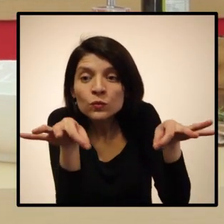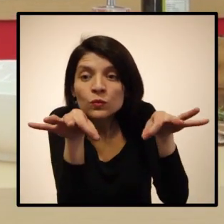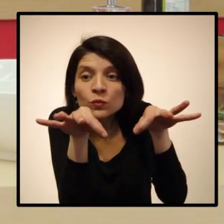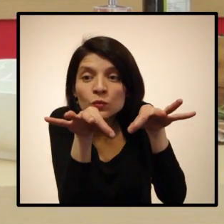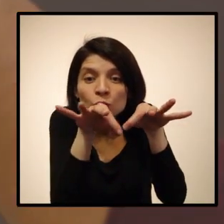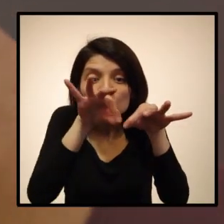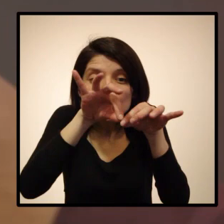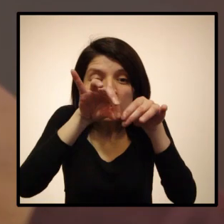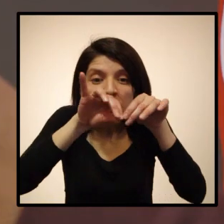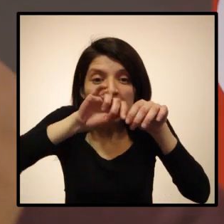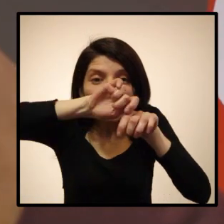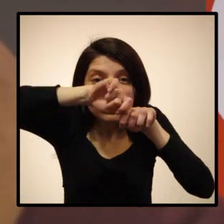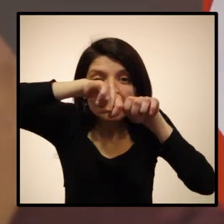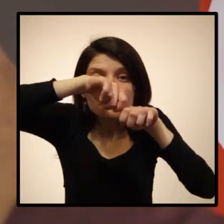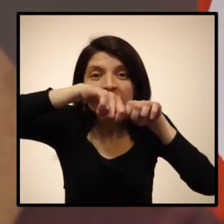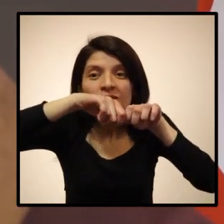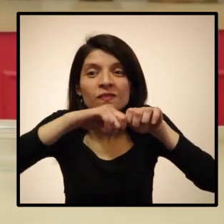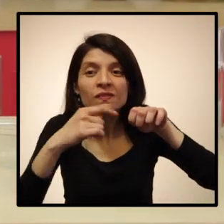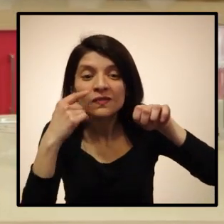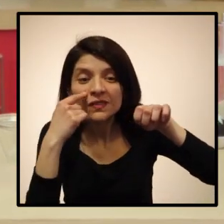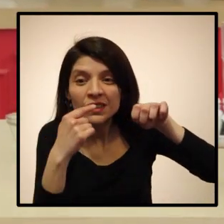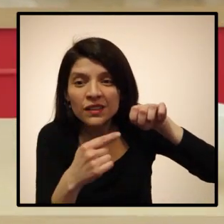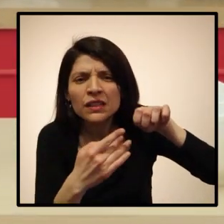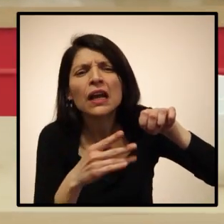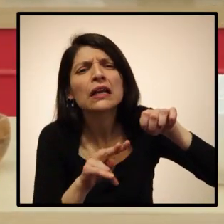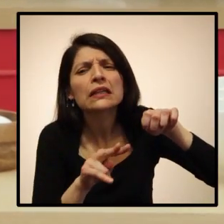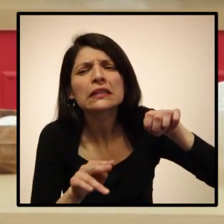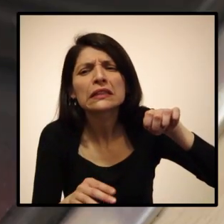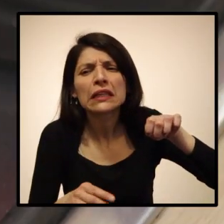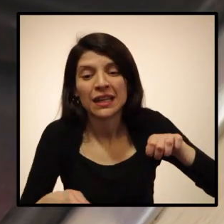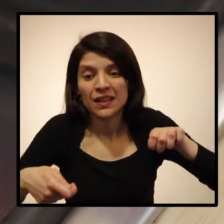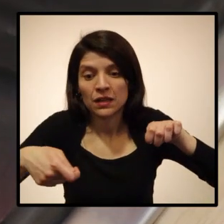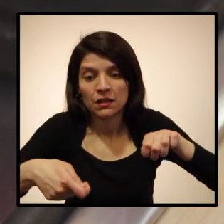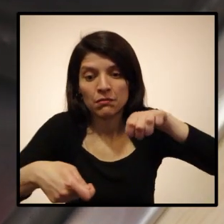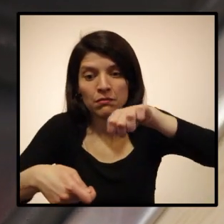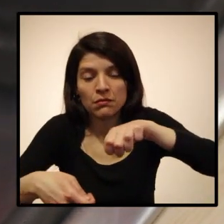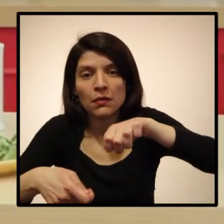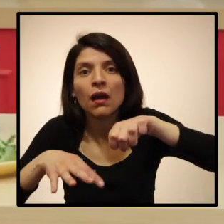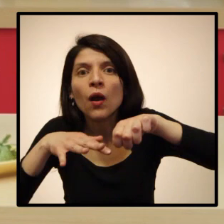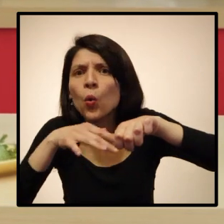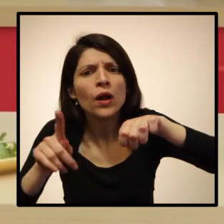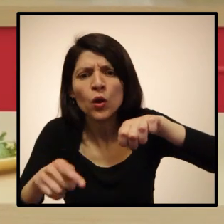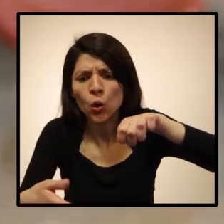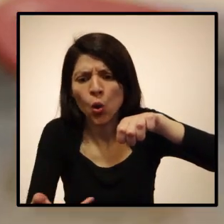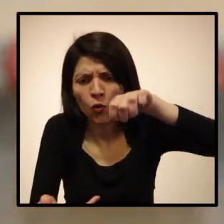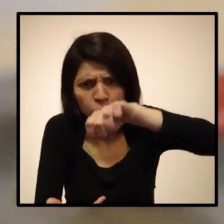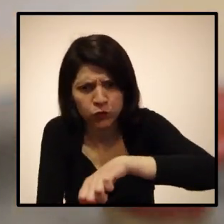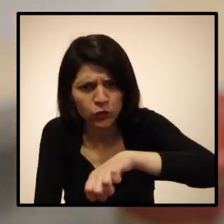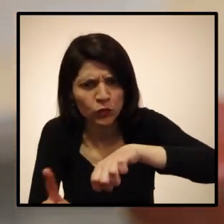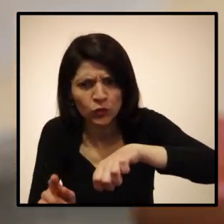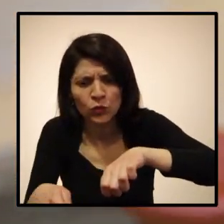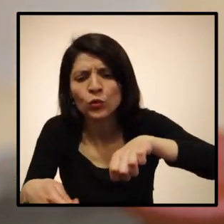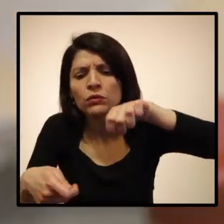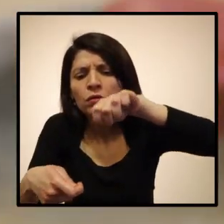y lo vamos a envolver de esta forma. ¿Qué vamos a hacer con esto? Los vamos a ir incorporando al agua, que no toquen el fondo. ¿Se fijan